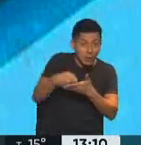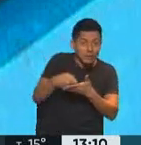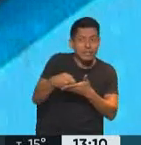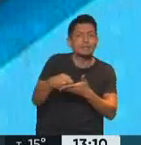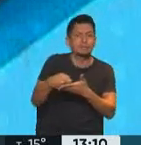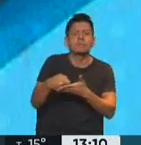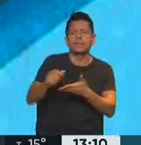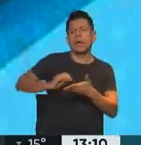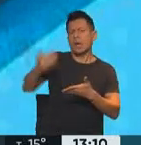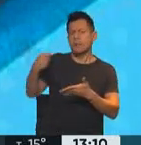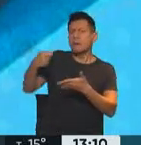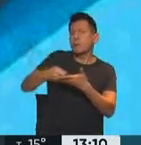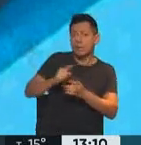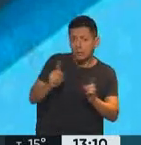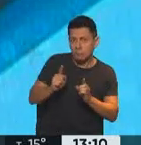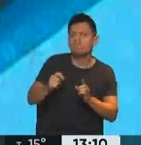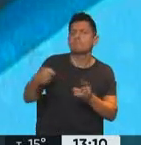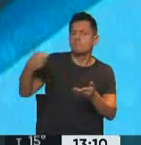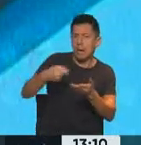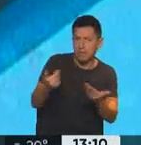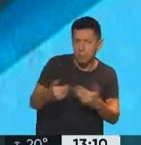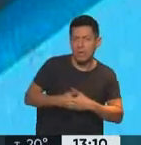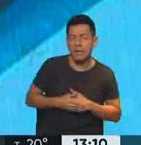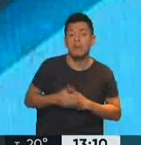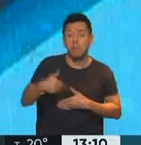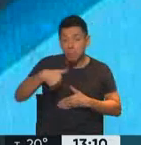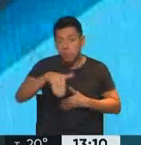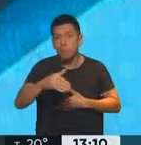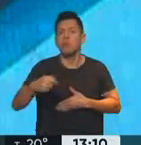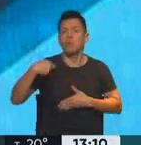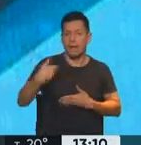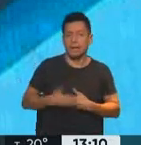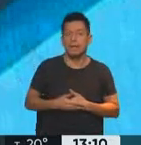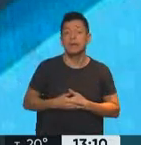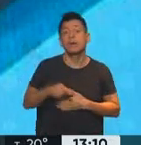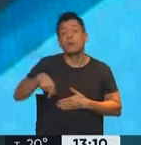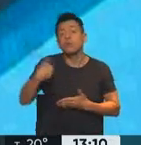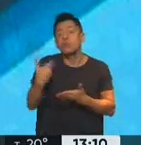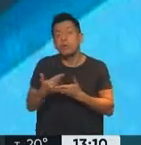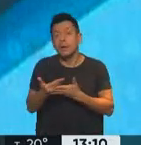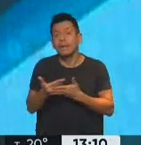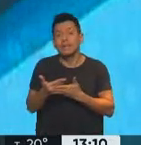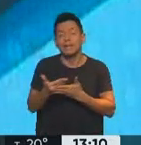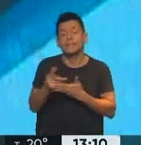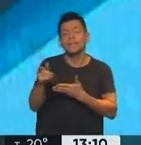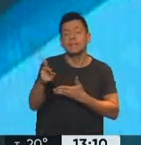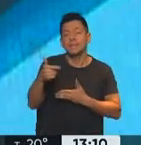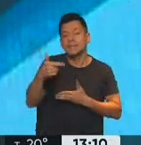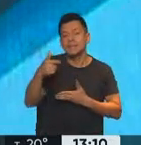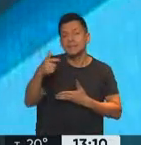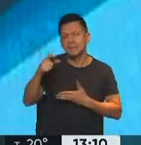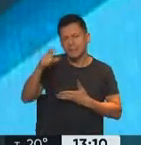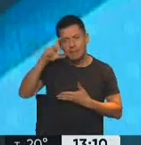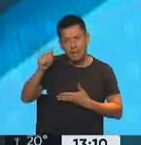esos años para jubilarse lo que les propongo en esta columna en virtud de un informe del cpt a que hemos elaborado del